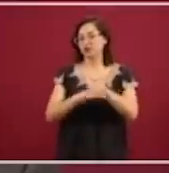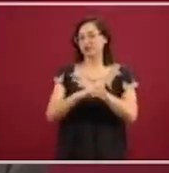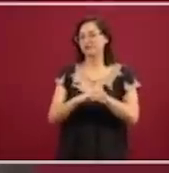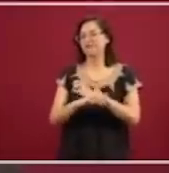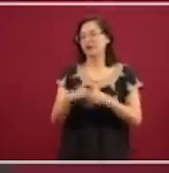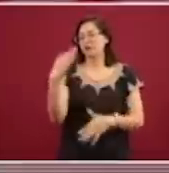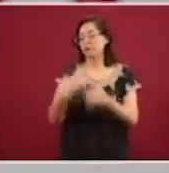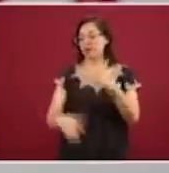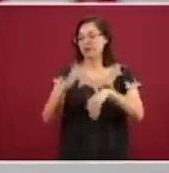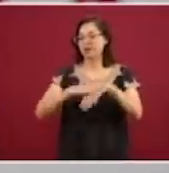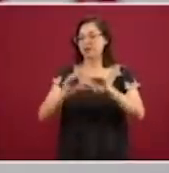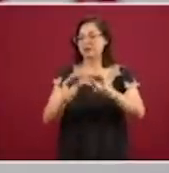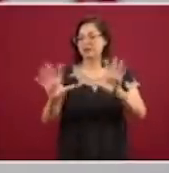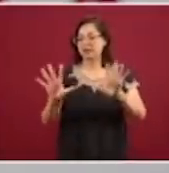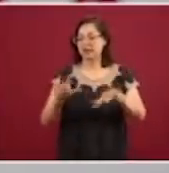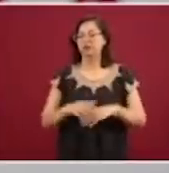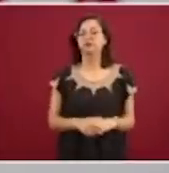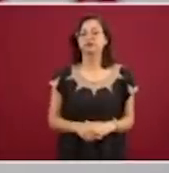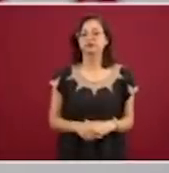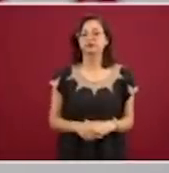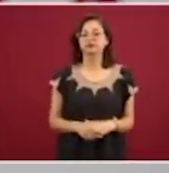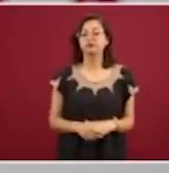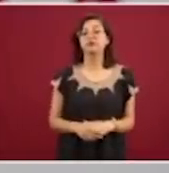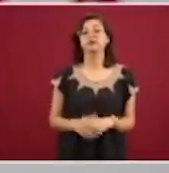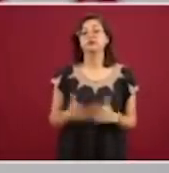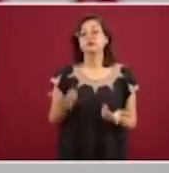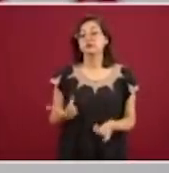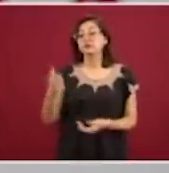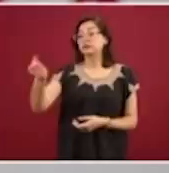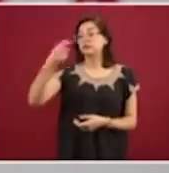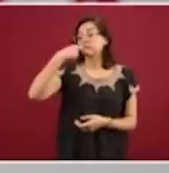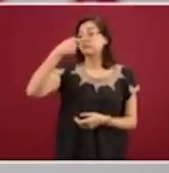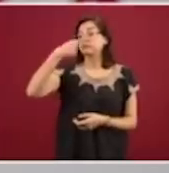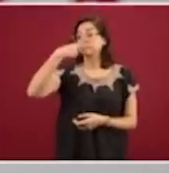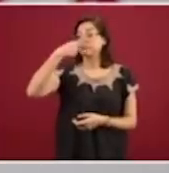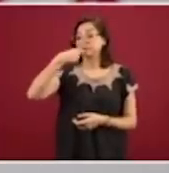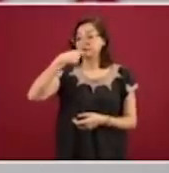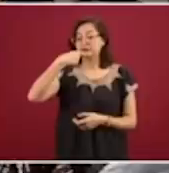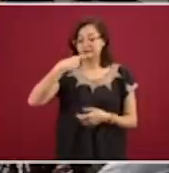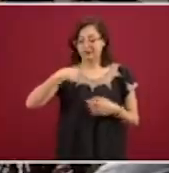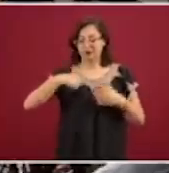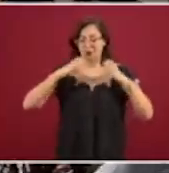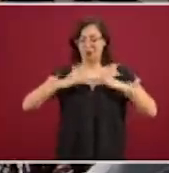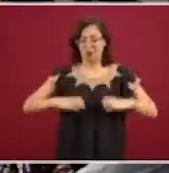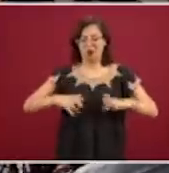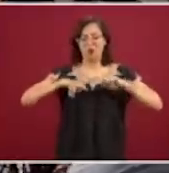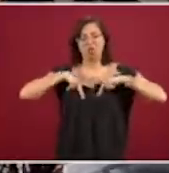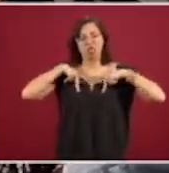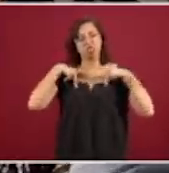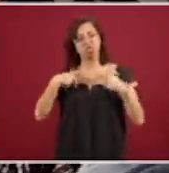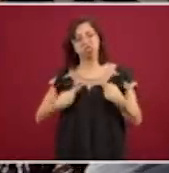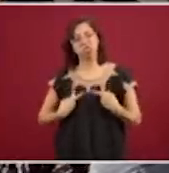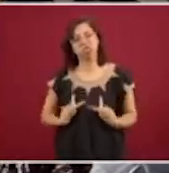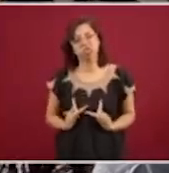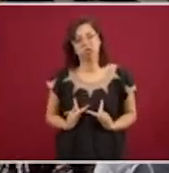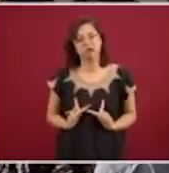es si el uso de ciertos medicamentos que disminuyen la eficiencia del sistema inmune pudiera estar contribuyendo